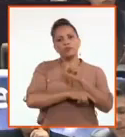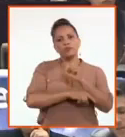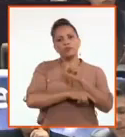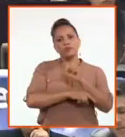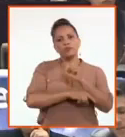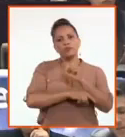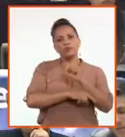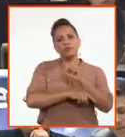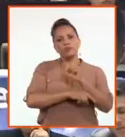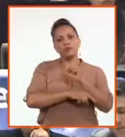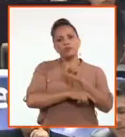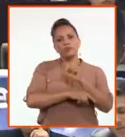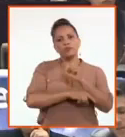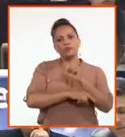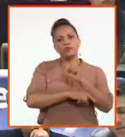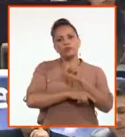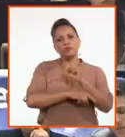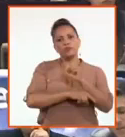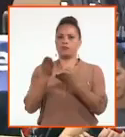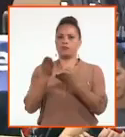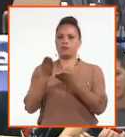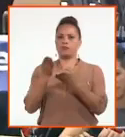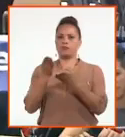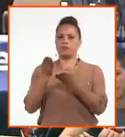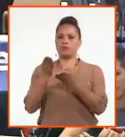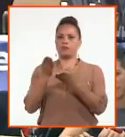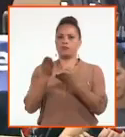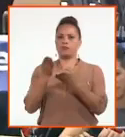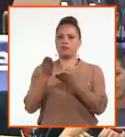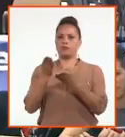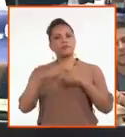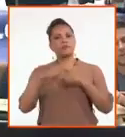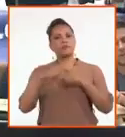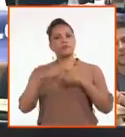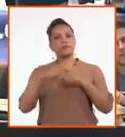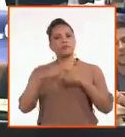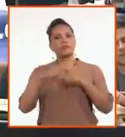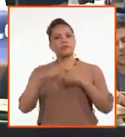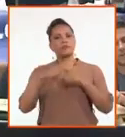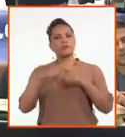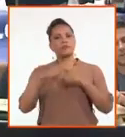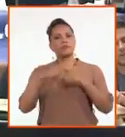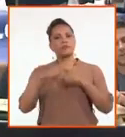profundizar en la formación integral de los estudiantes. Otras preocupaciones dependen